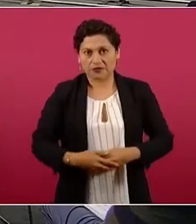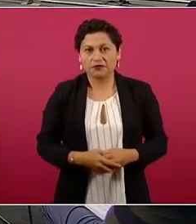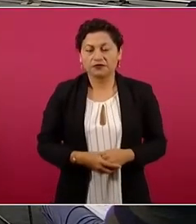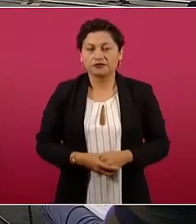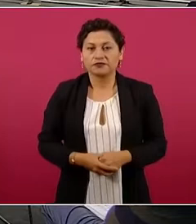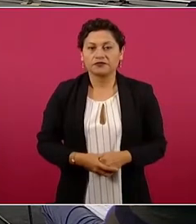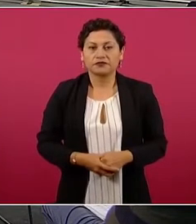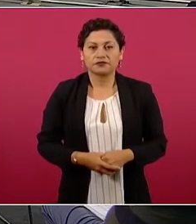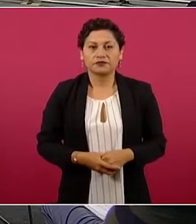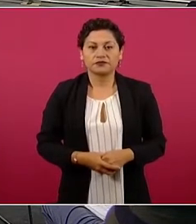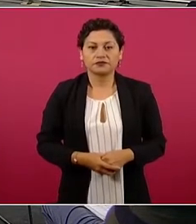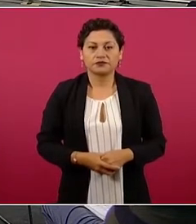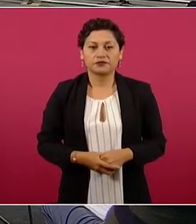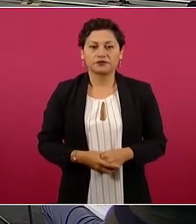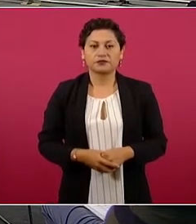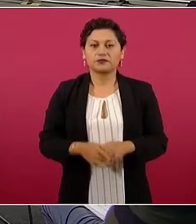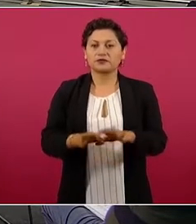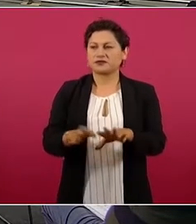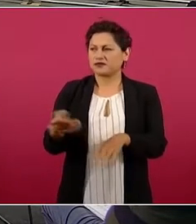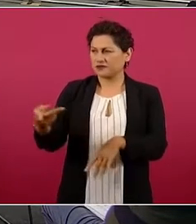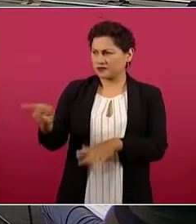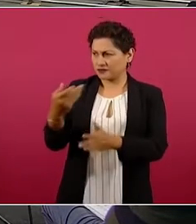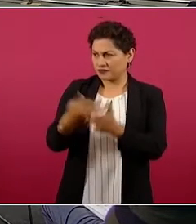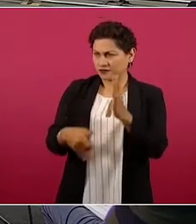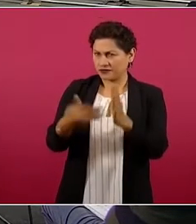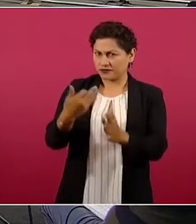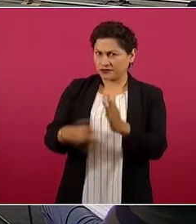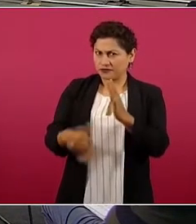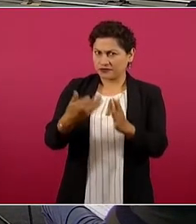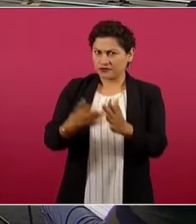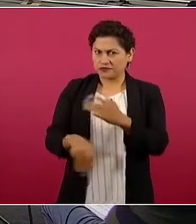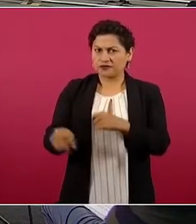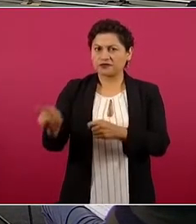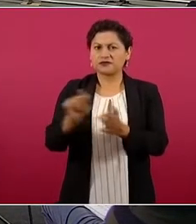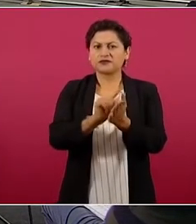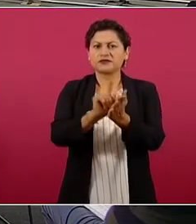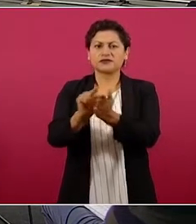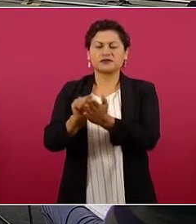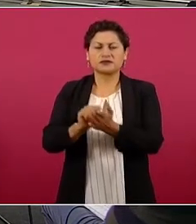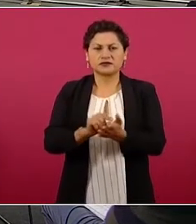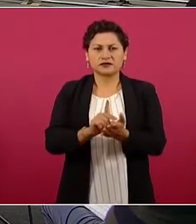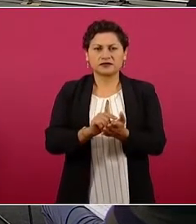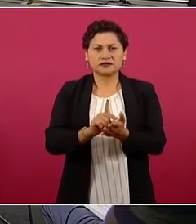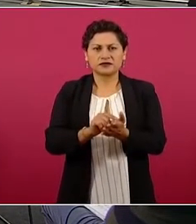Pero no faltó, falta lo del el Twitter.